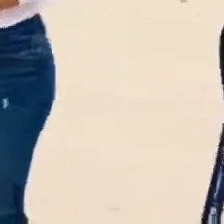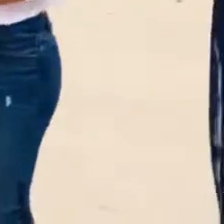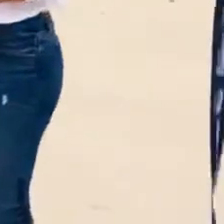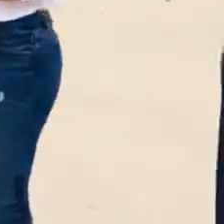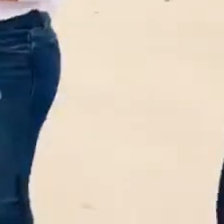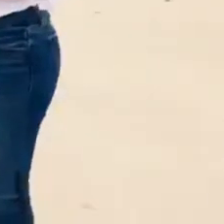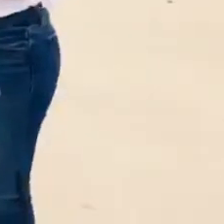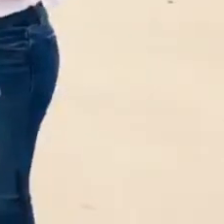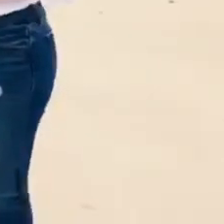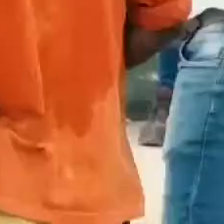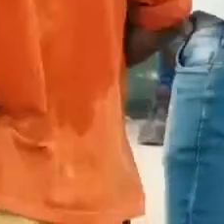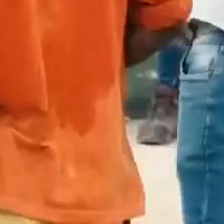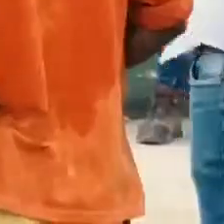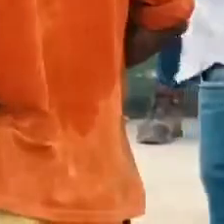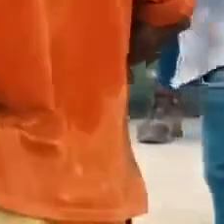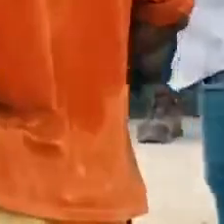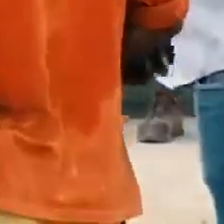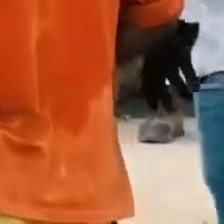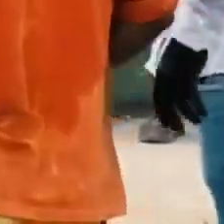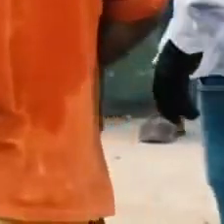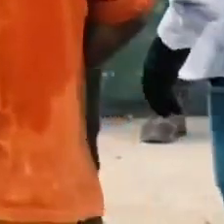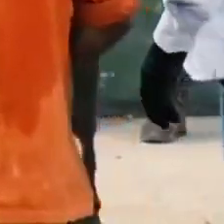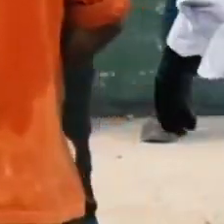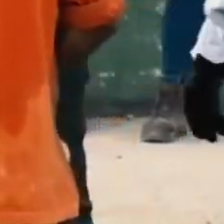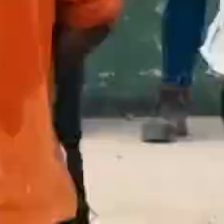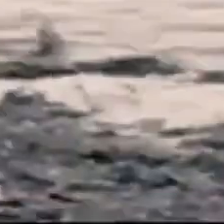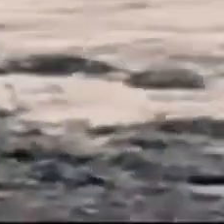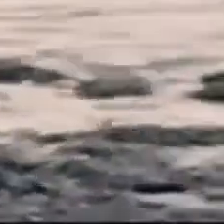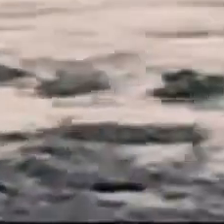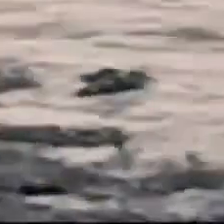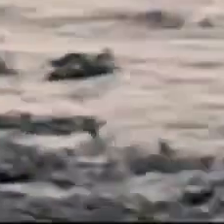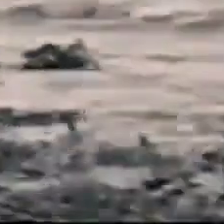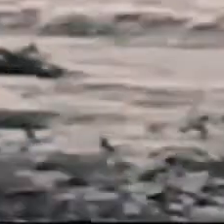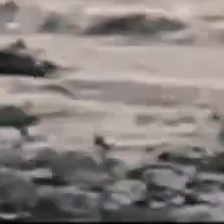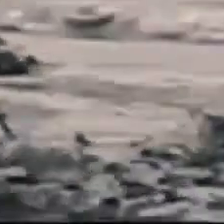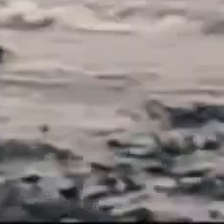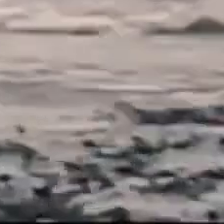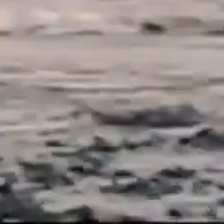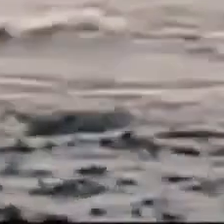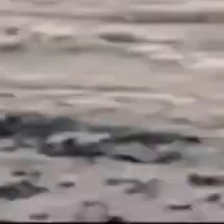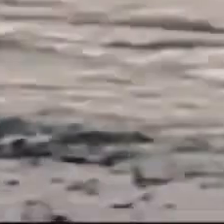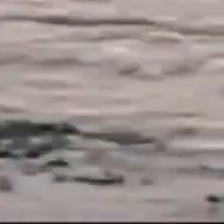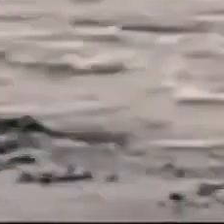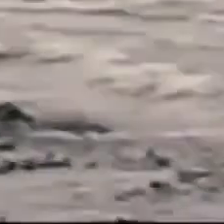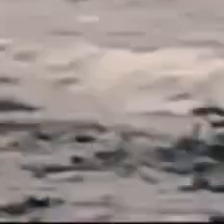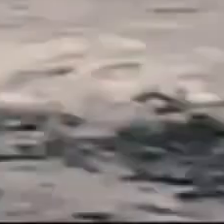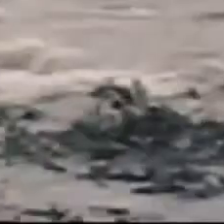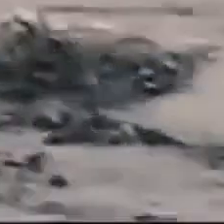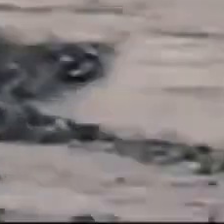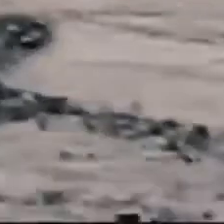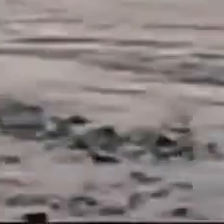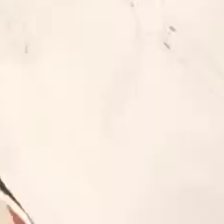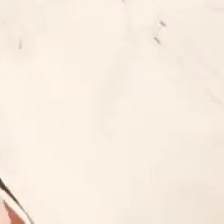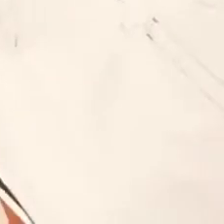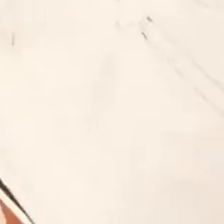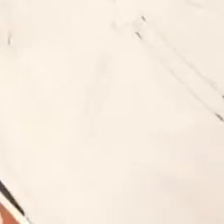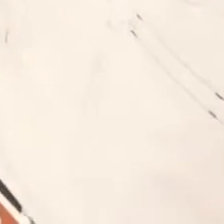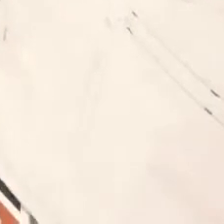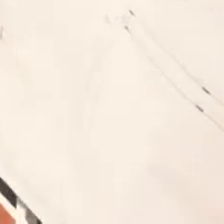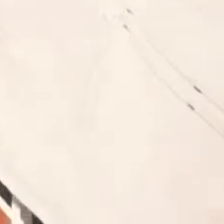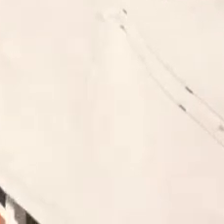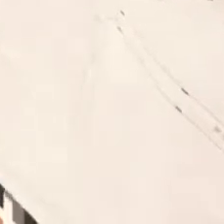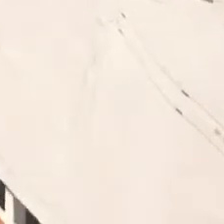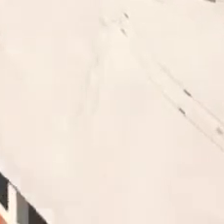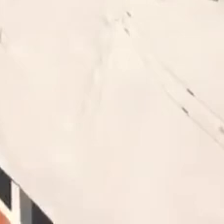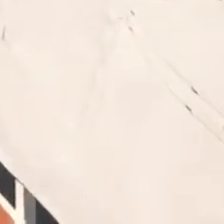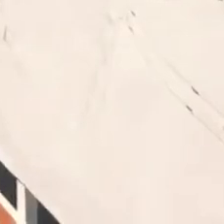Durante más de una década, Barranquilla ha venido trabajando en la canalización de las vías donde el caudal era riesgoso. Con trabajo